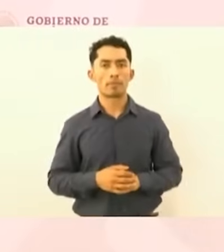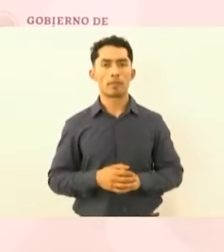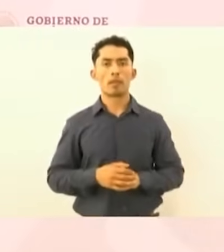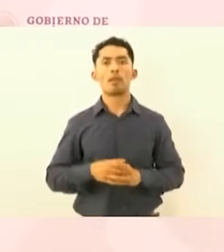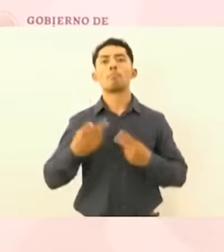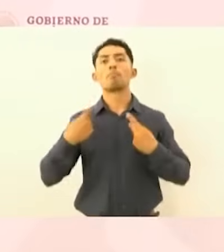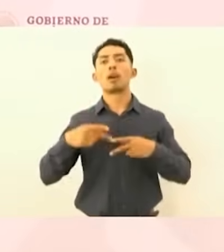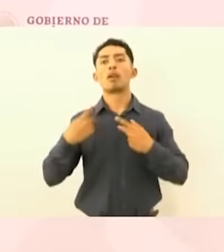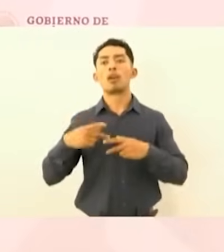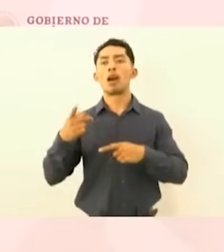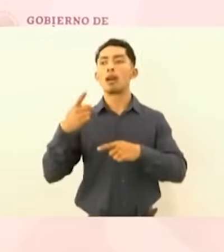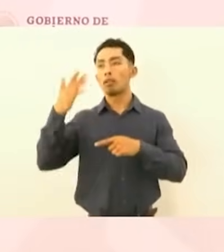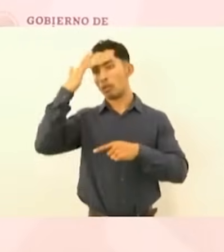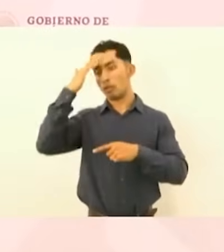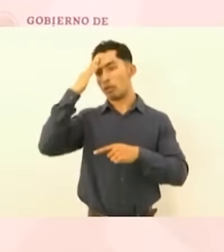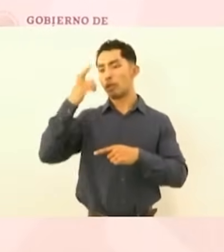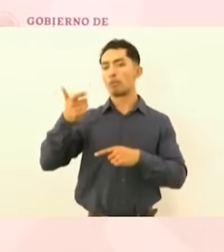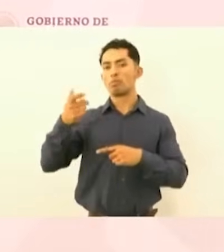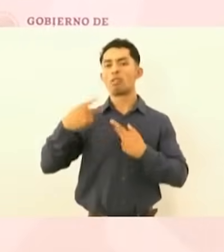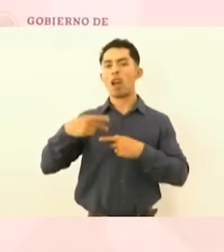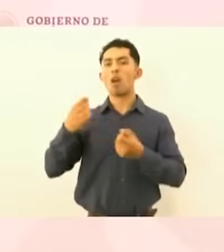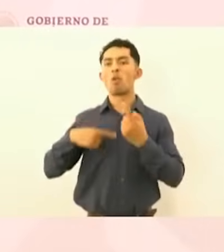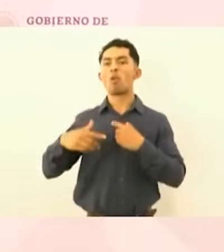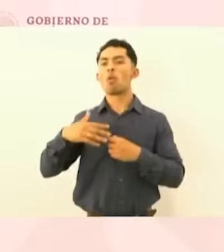Corruptos, conservadores,